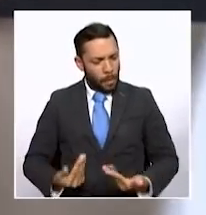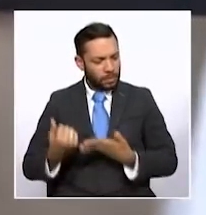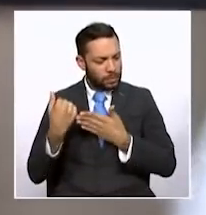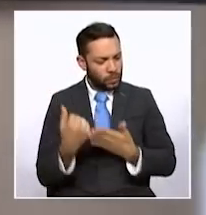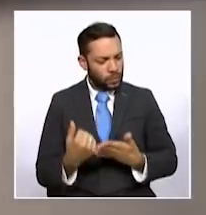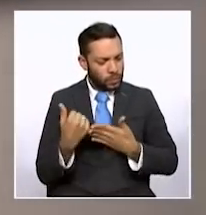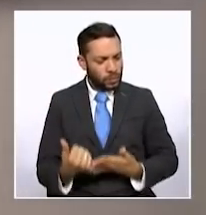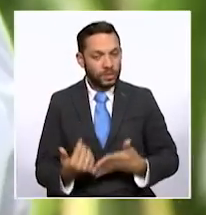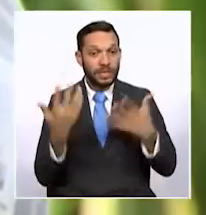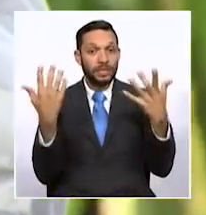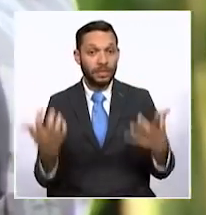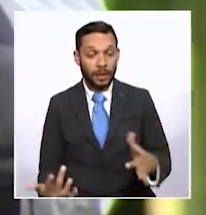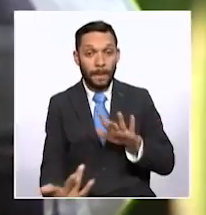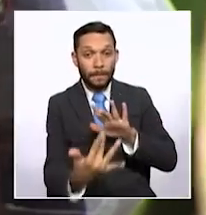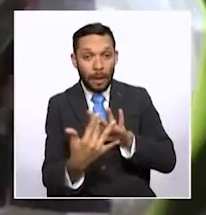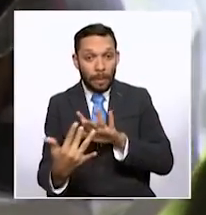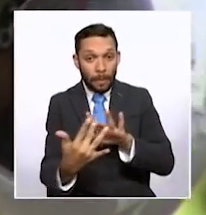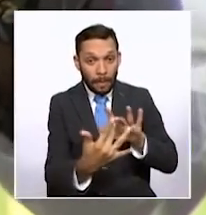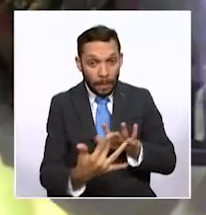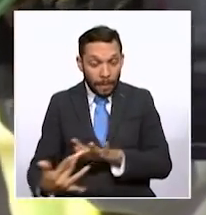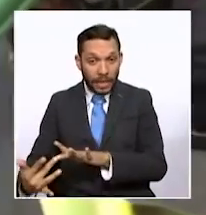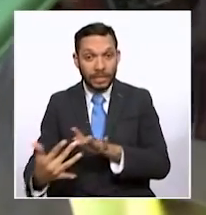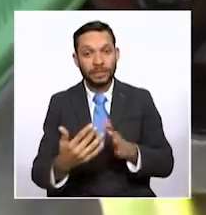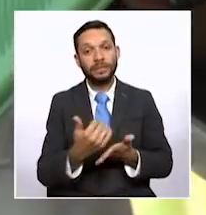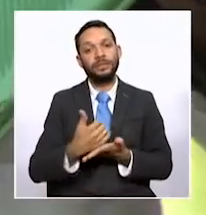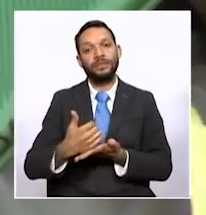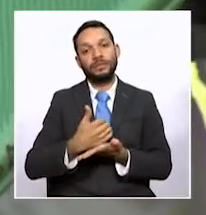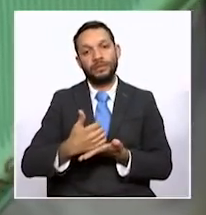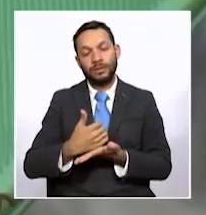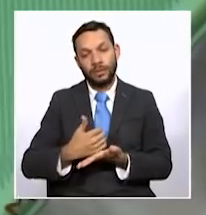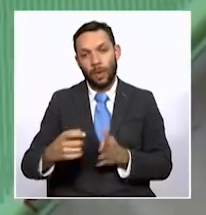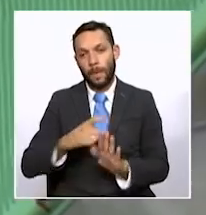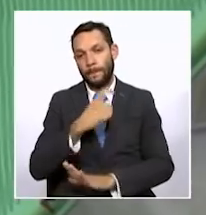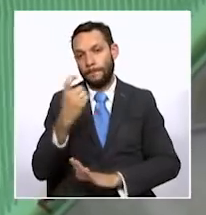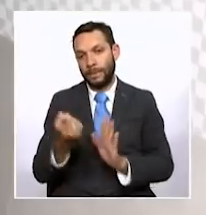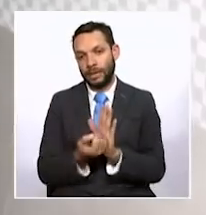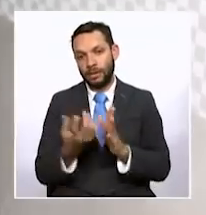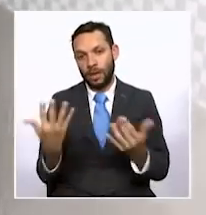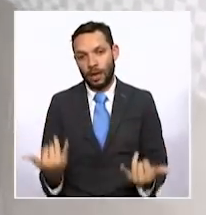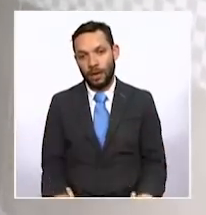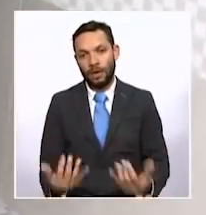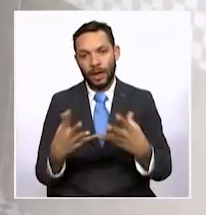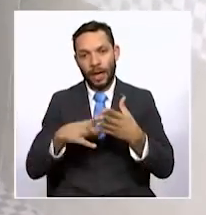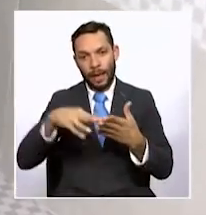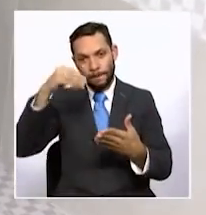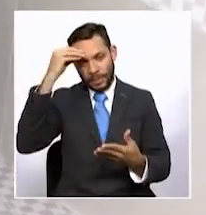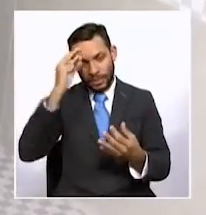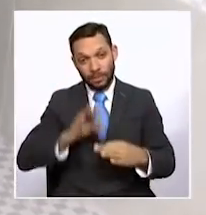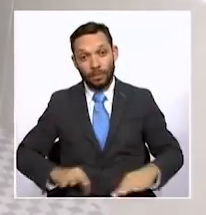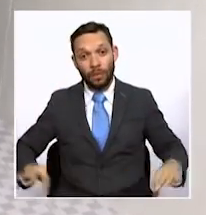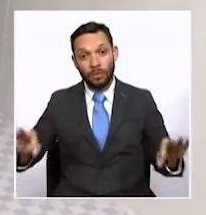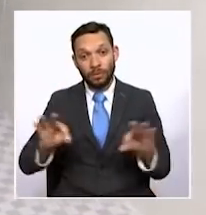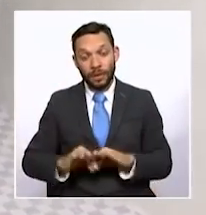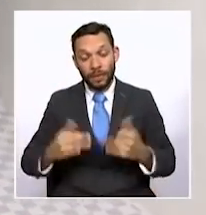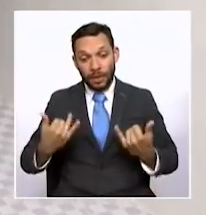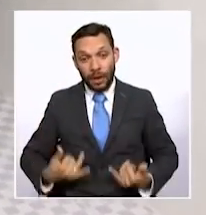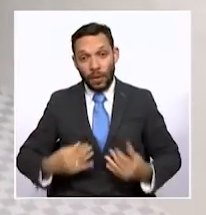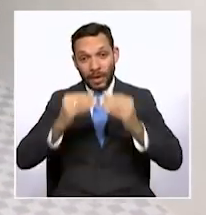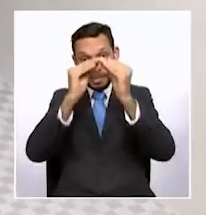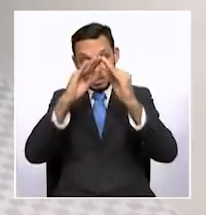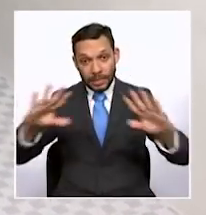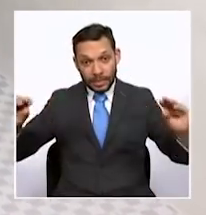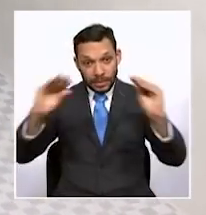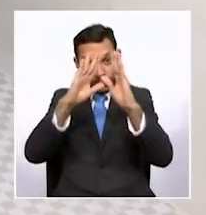lo que queremos hacer de la medicina, algo integral, y los invito para que consideren también en esta época de Navidad